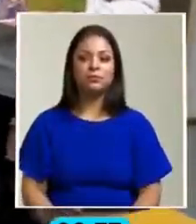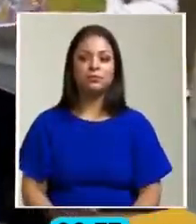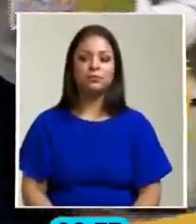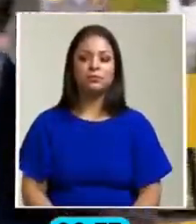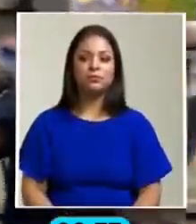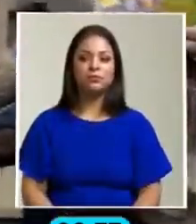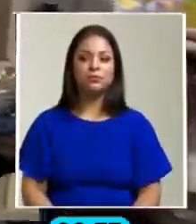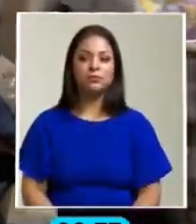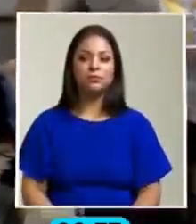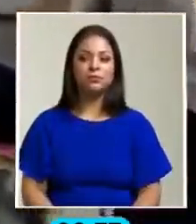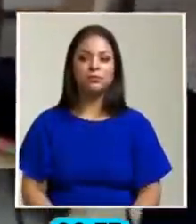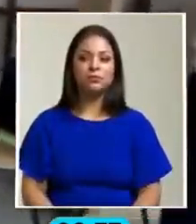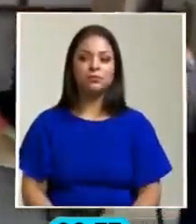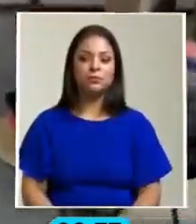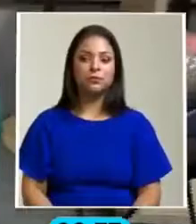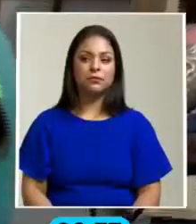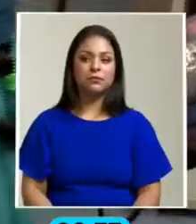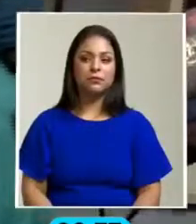hoy.